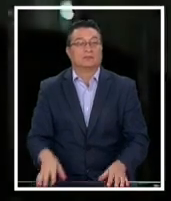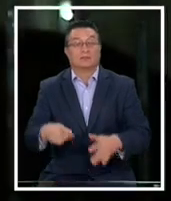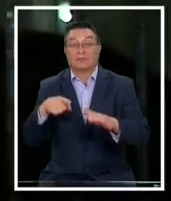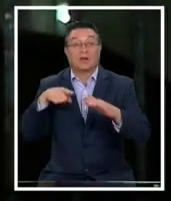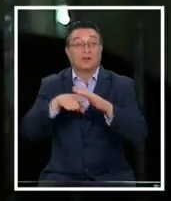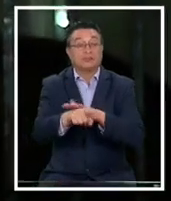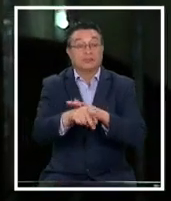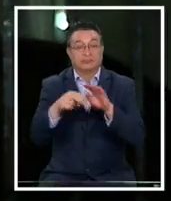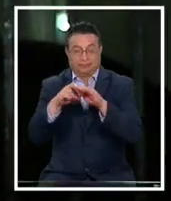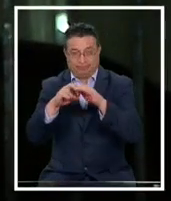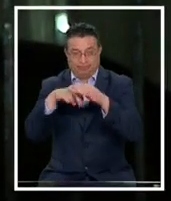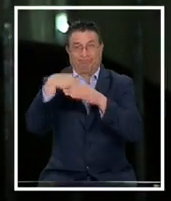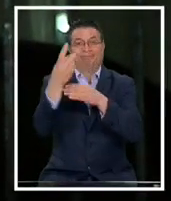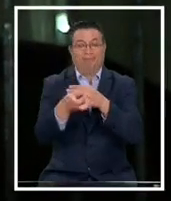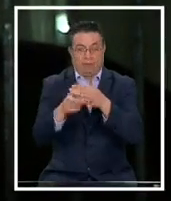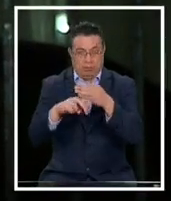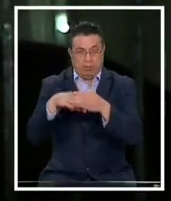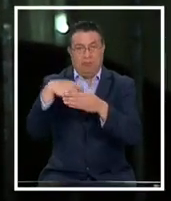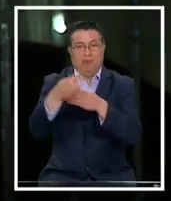Ingresaron mediante el escalamiento del inmueble,